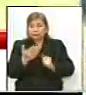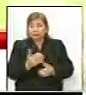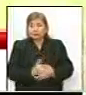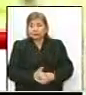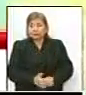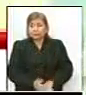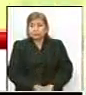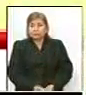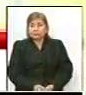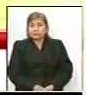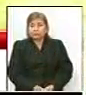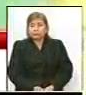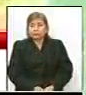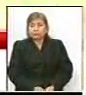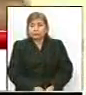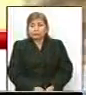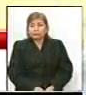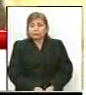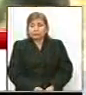ahora pasamos